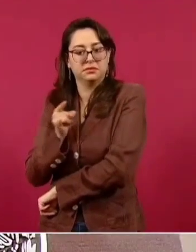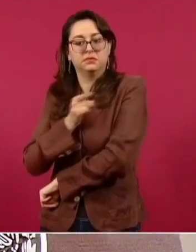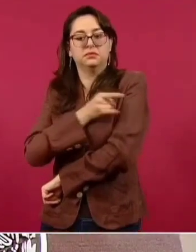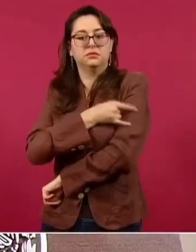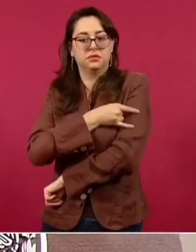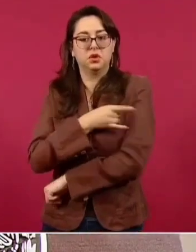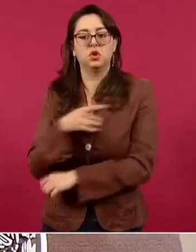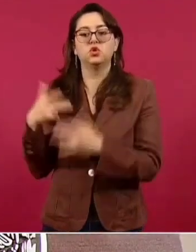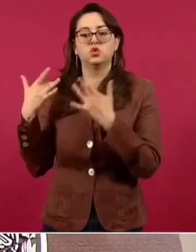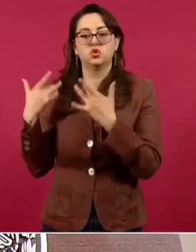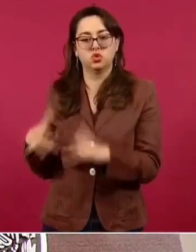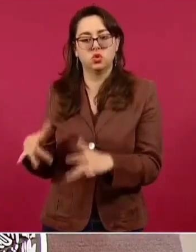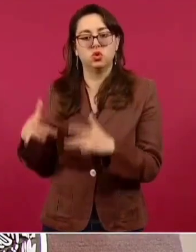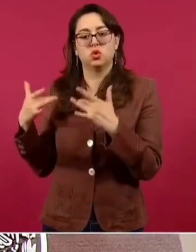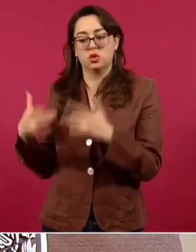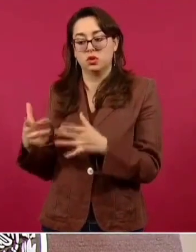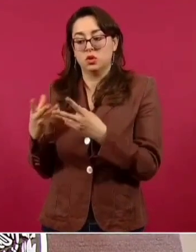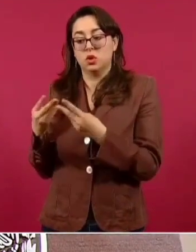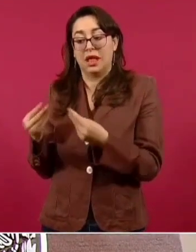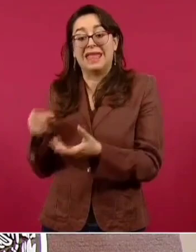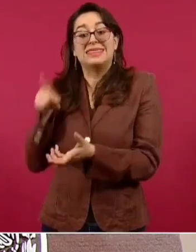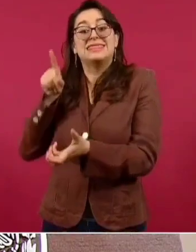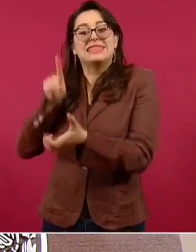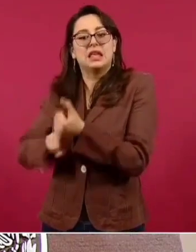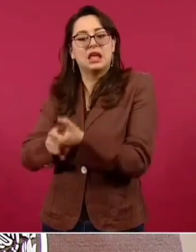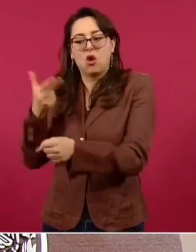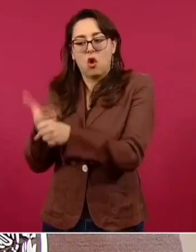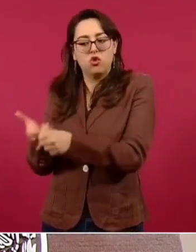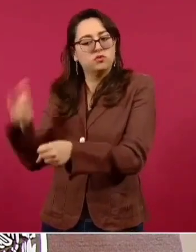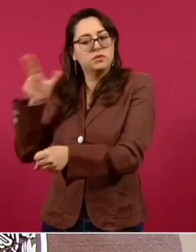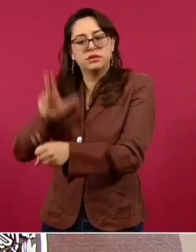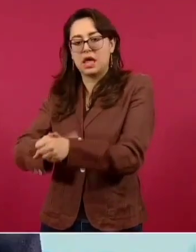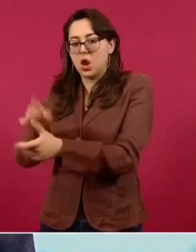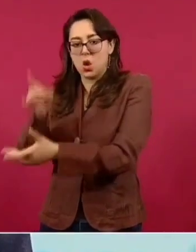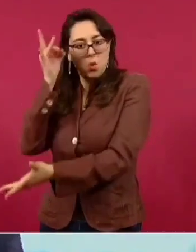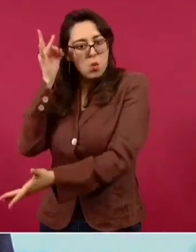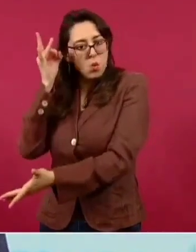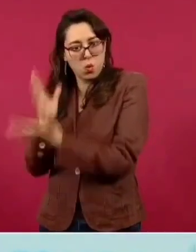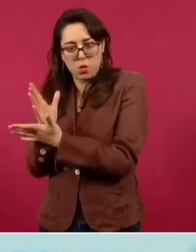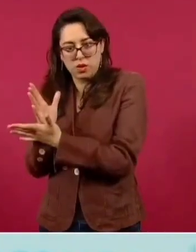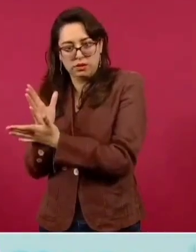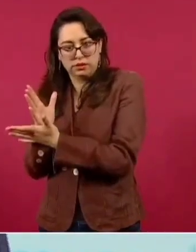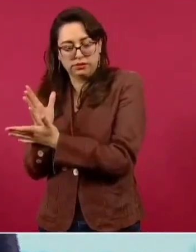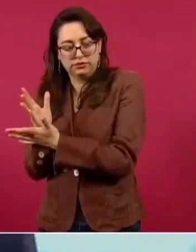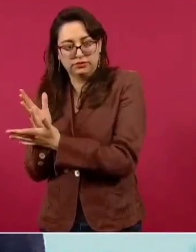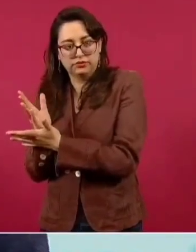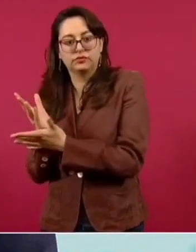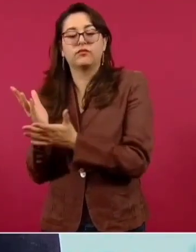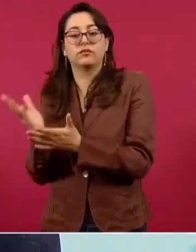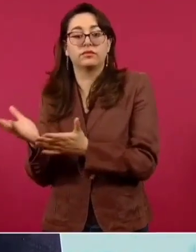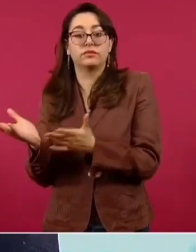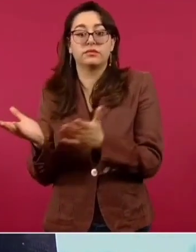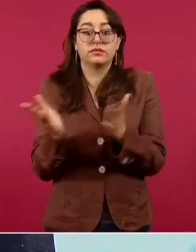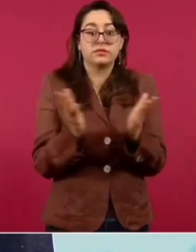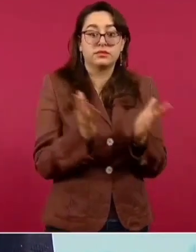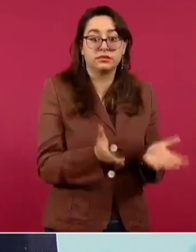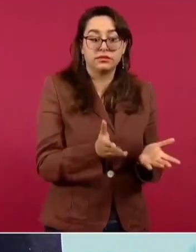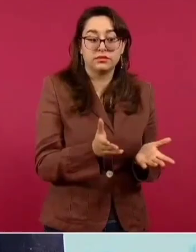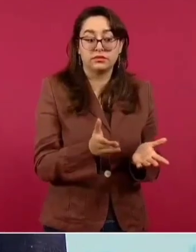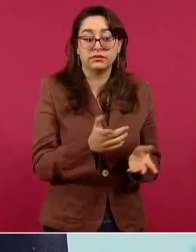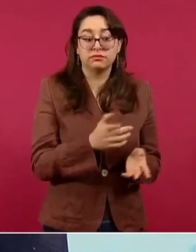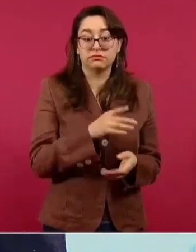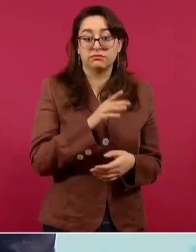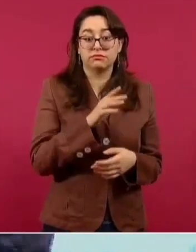dolor en las clínicas del dolor. Esto es el uso médico. El uso no médico hay que identificarlo también, puede ser un polvo